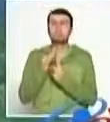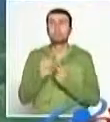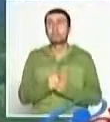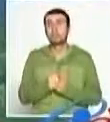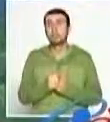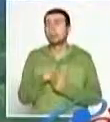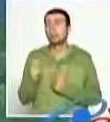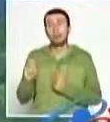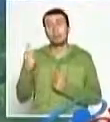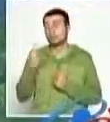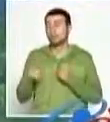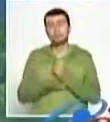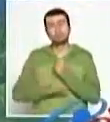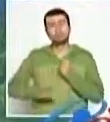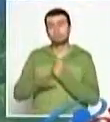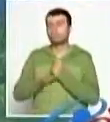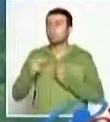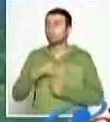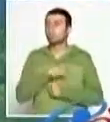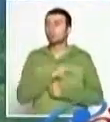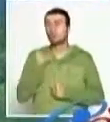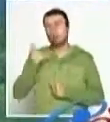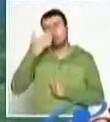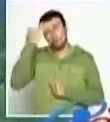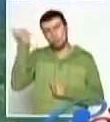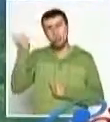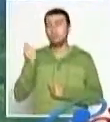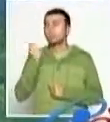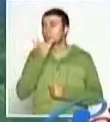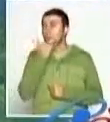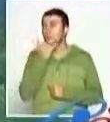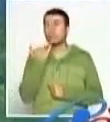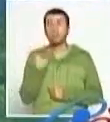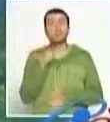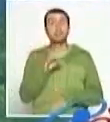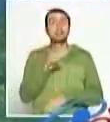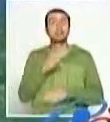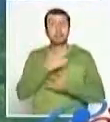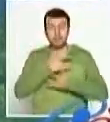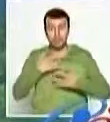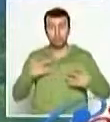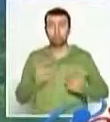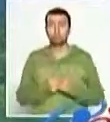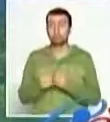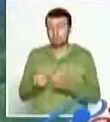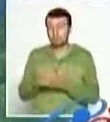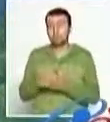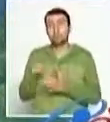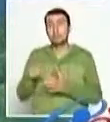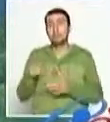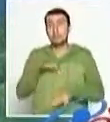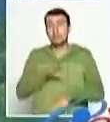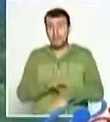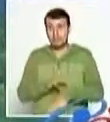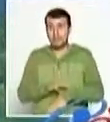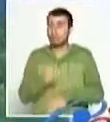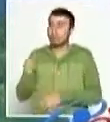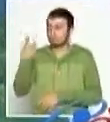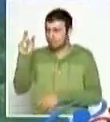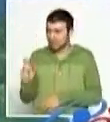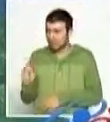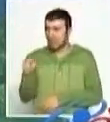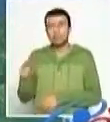Hay algo fundamental que a nosotros se nos olvidó, y es que en la salud, en la medicina, el paciente es